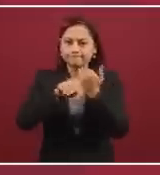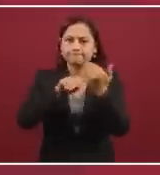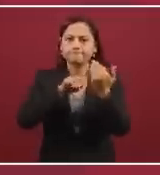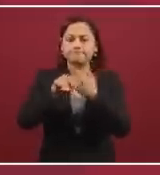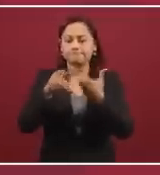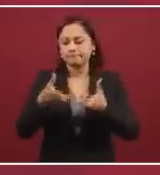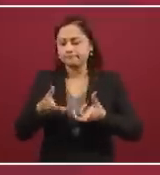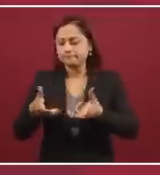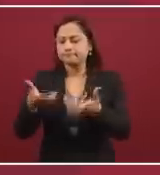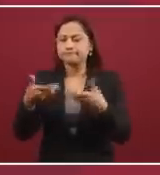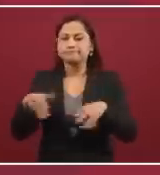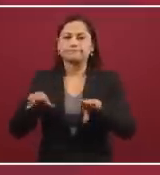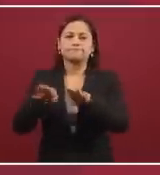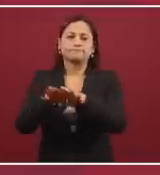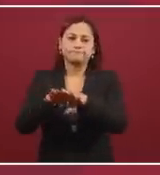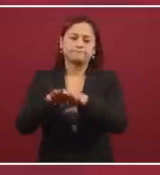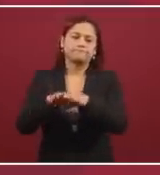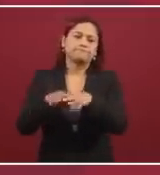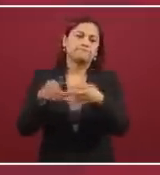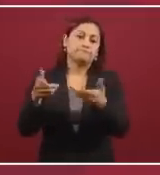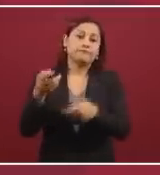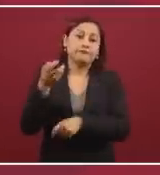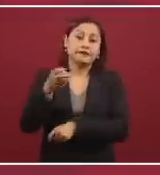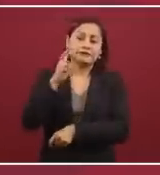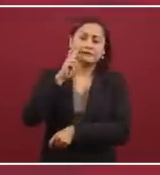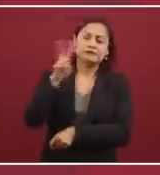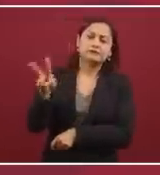no fue bien visto